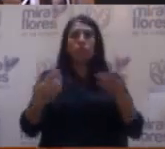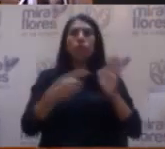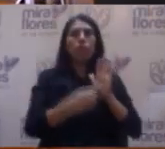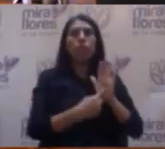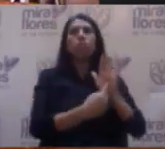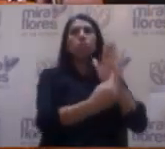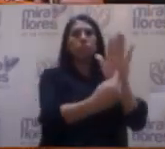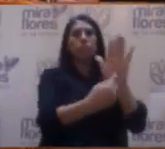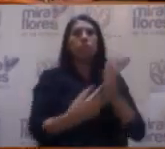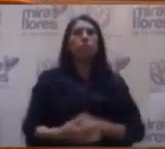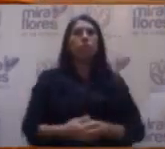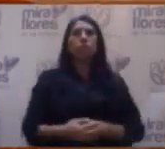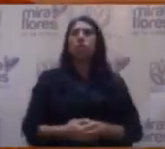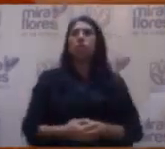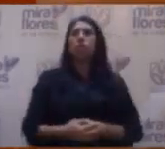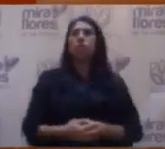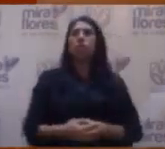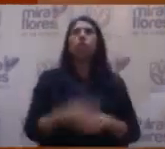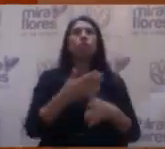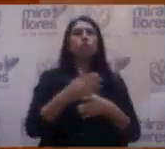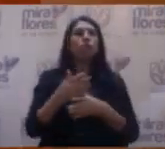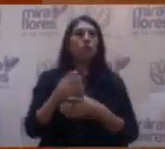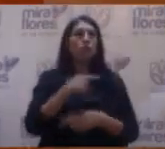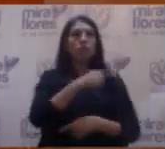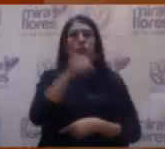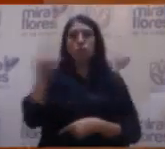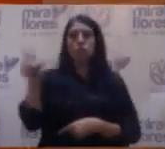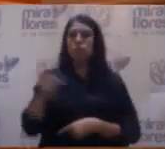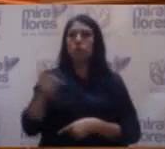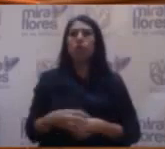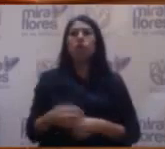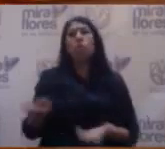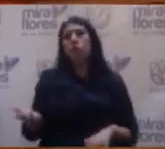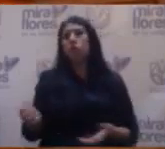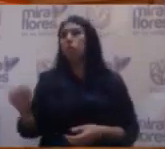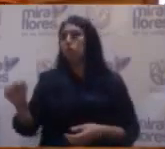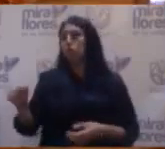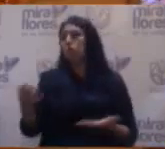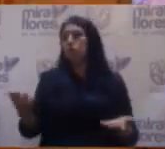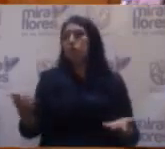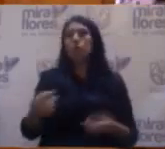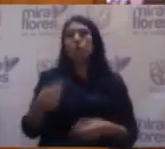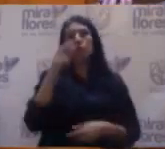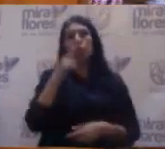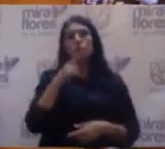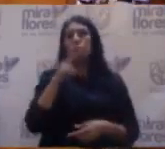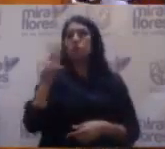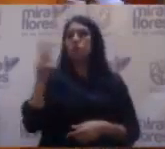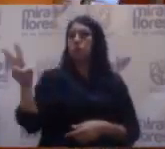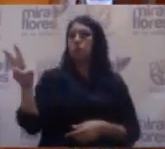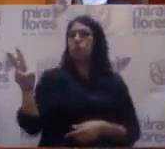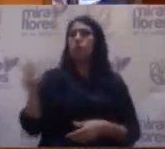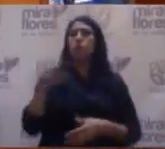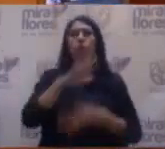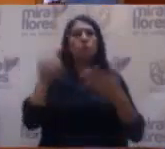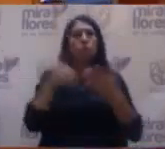con todos. Sí, sería bueno que pueda ser visto por todos los miembros del Consejo, ¿no?